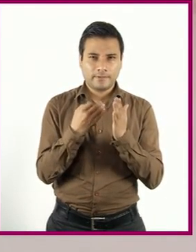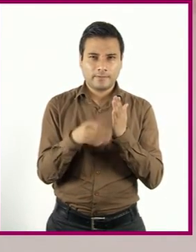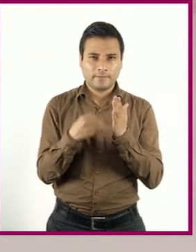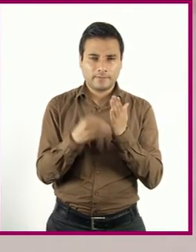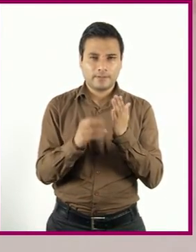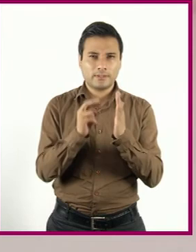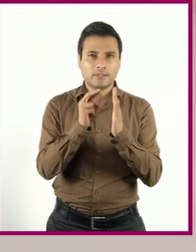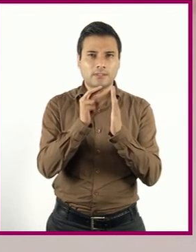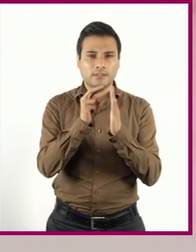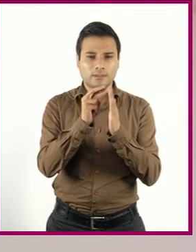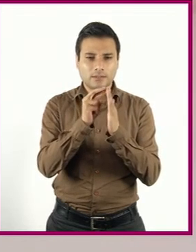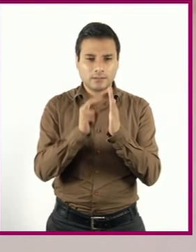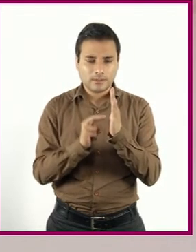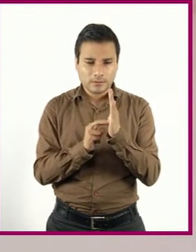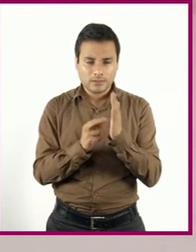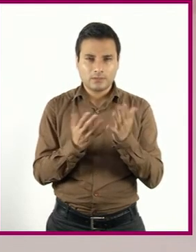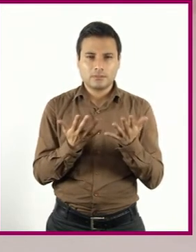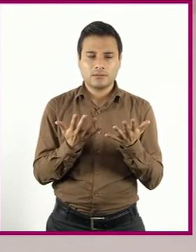Reglas,